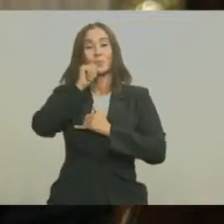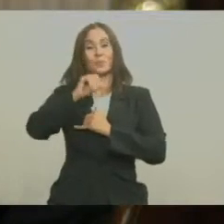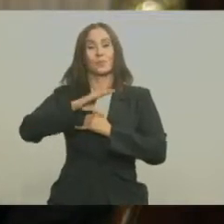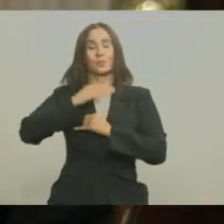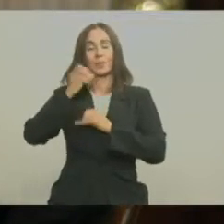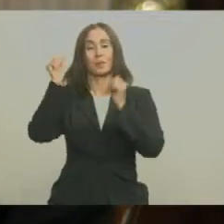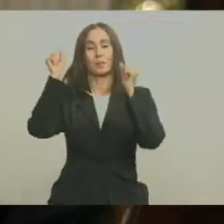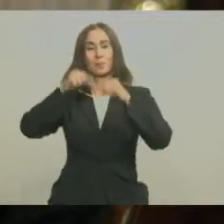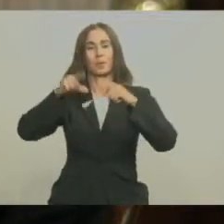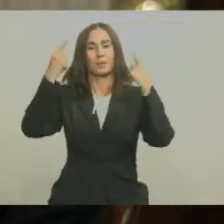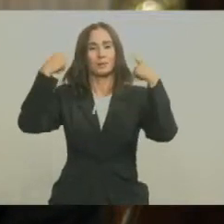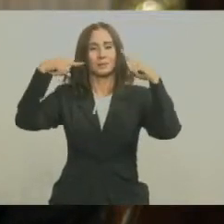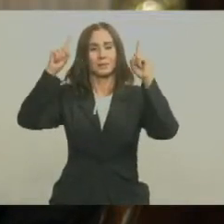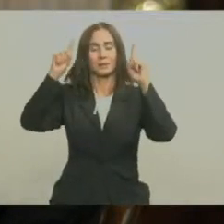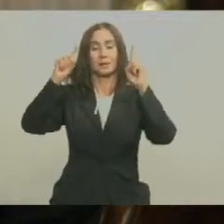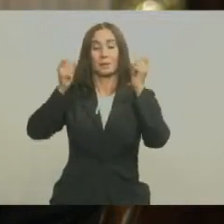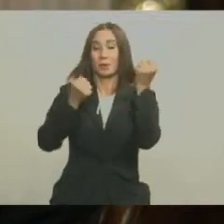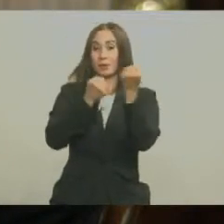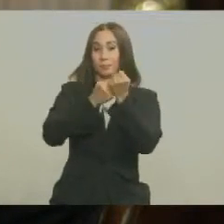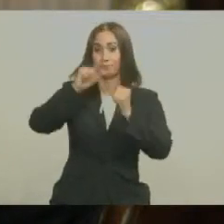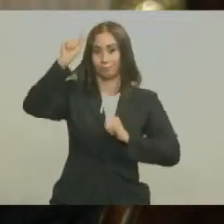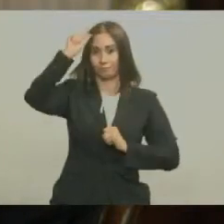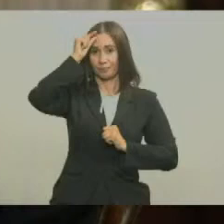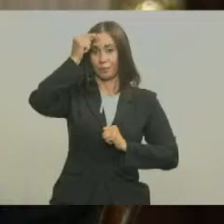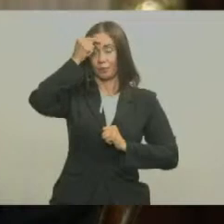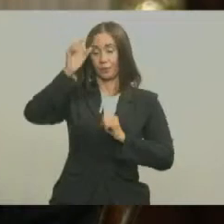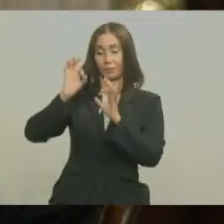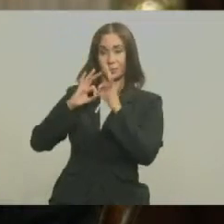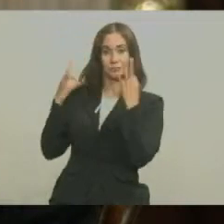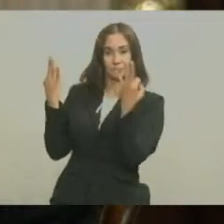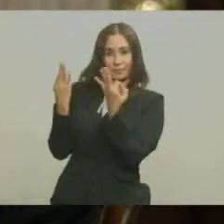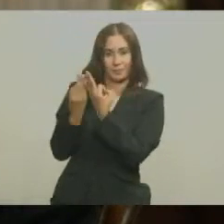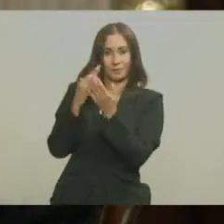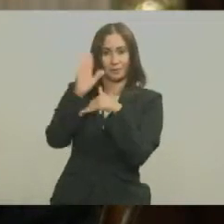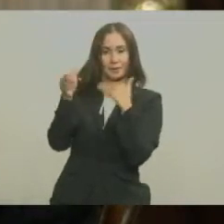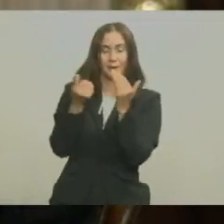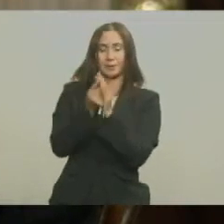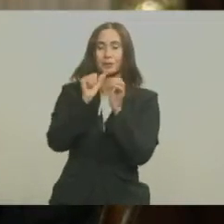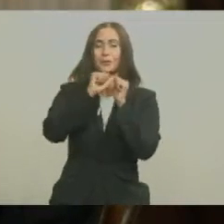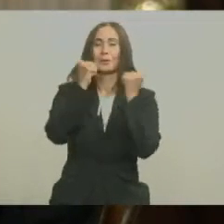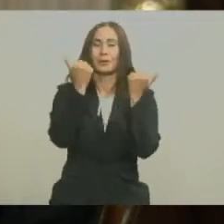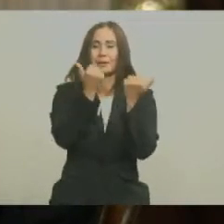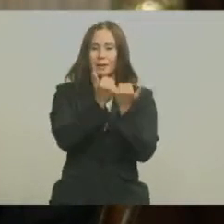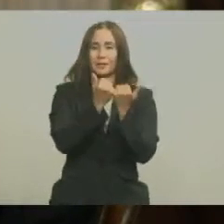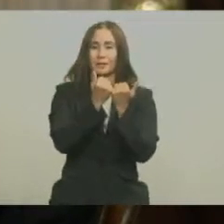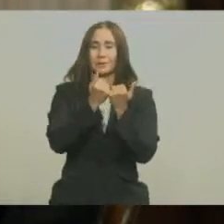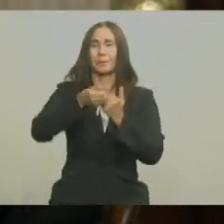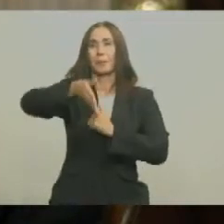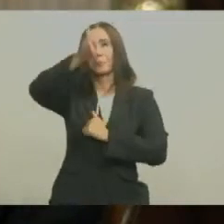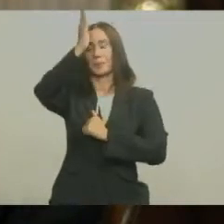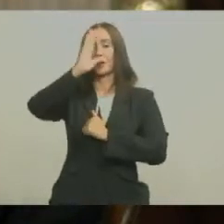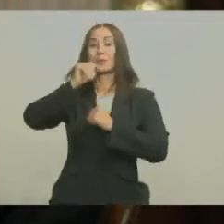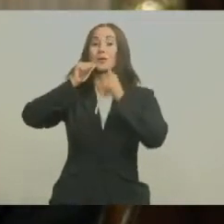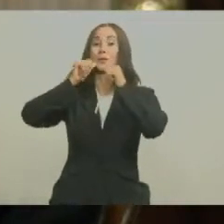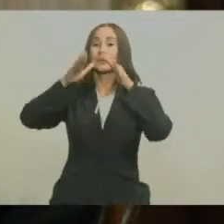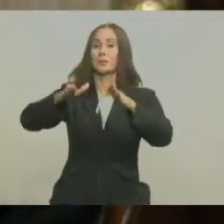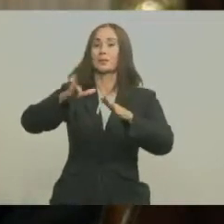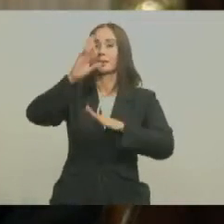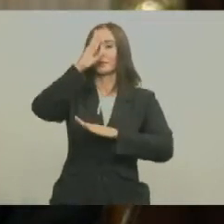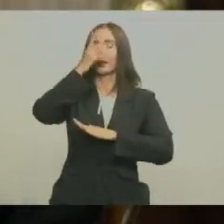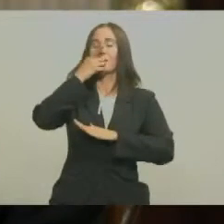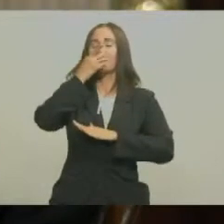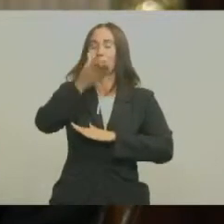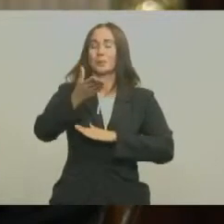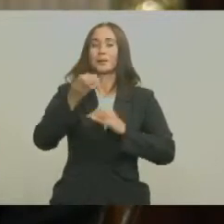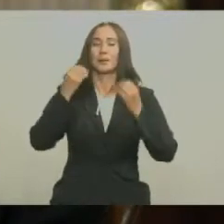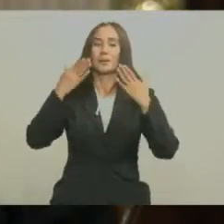sean garantizados por el Estado, las familias y toda la sociedad. Que Dios bendiga al pueblo